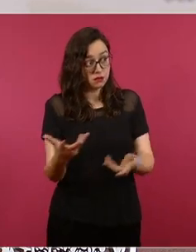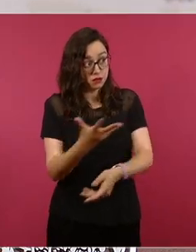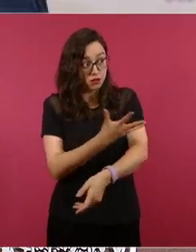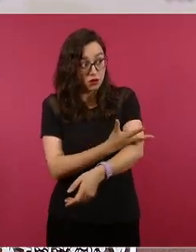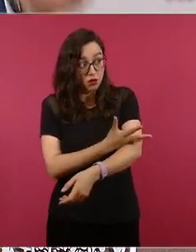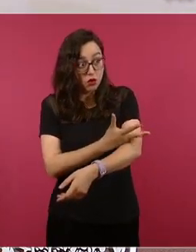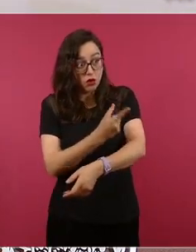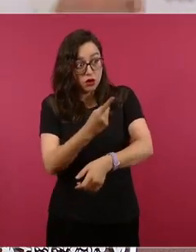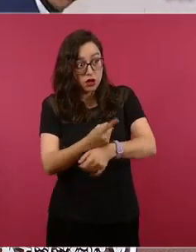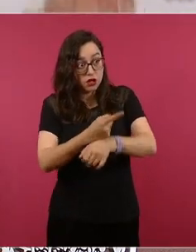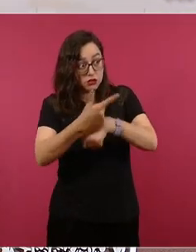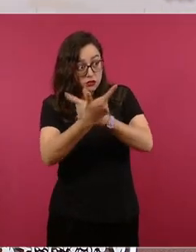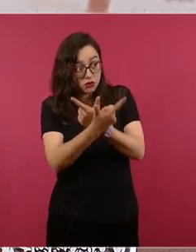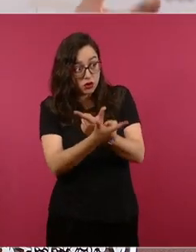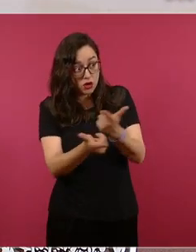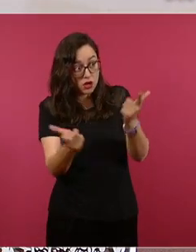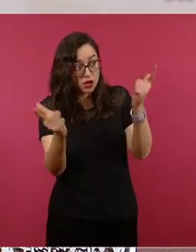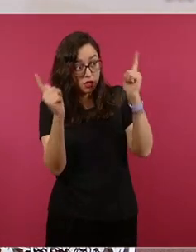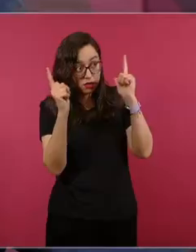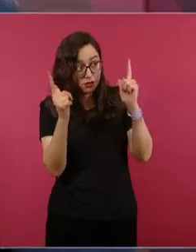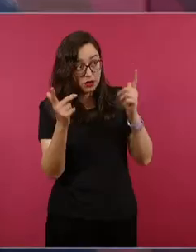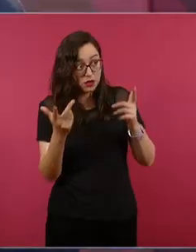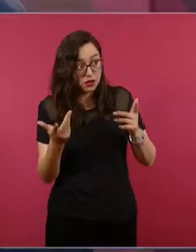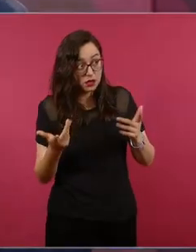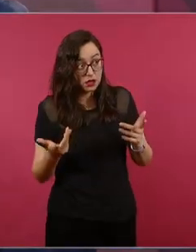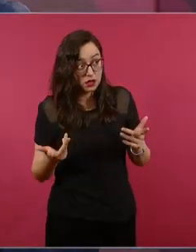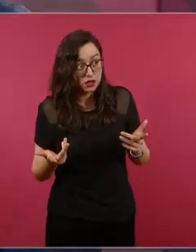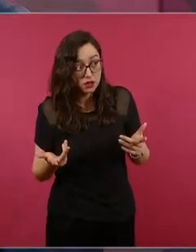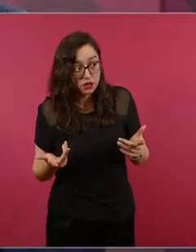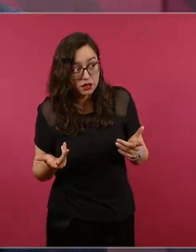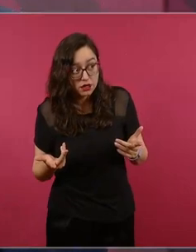¿Por qué no se transparenta todo?